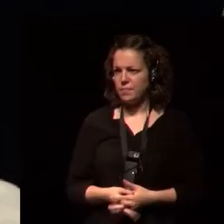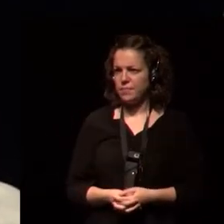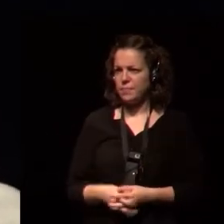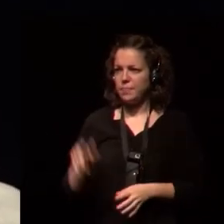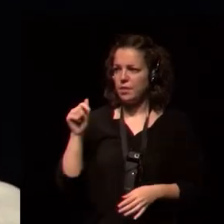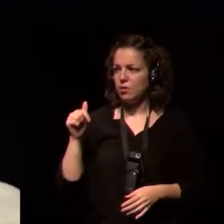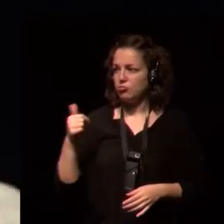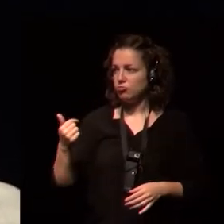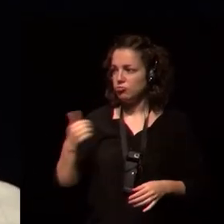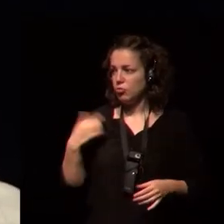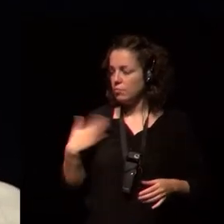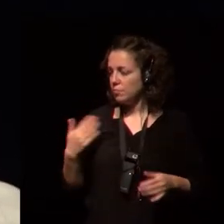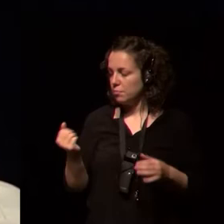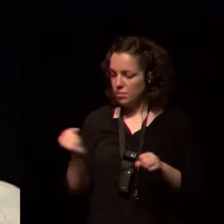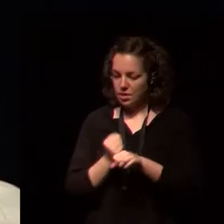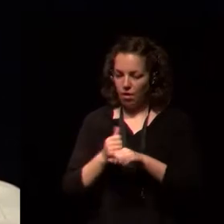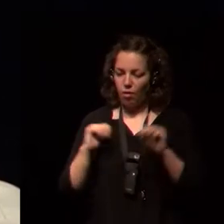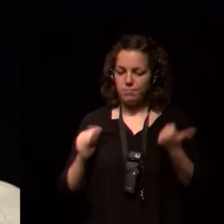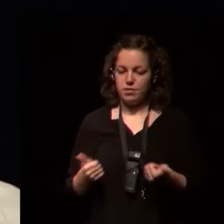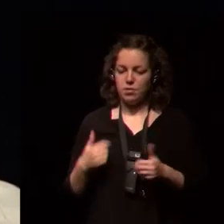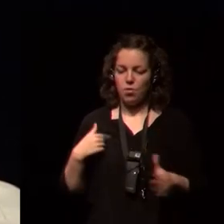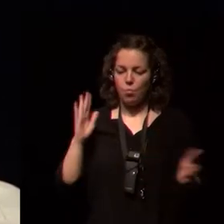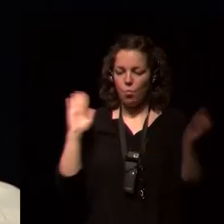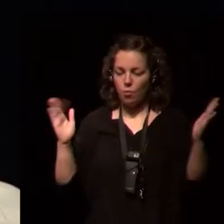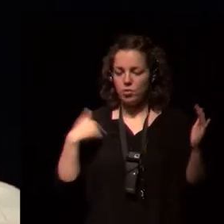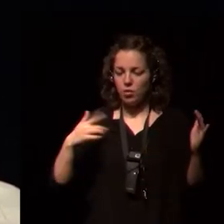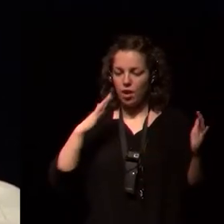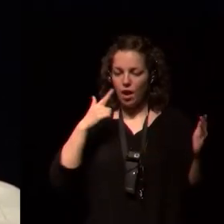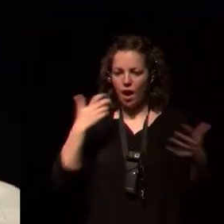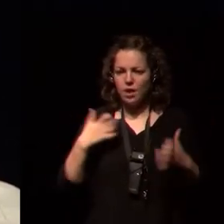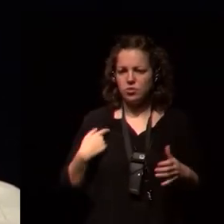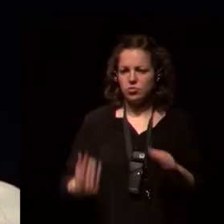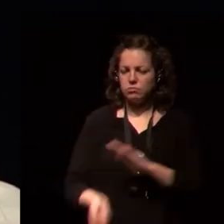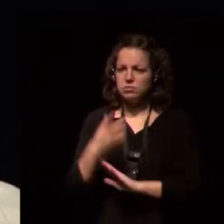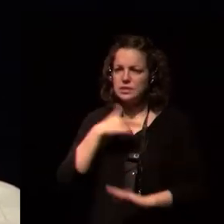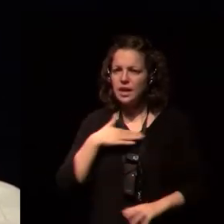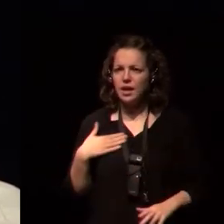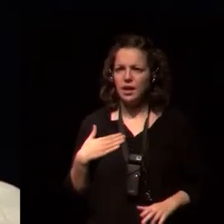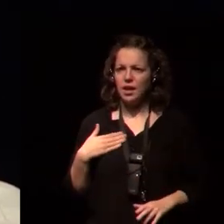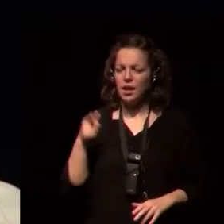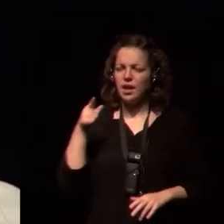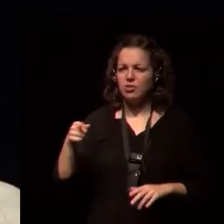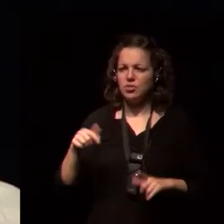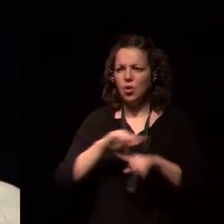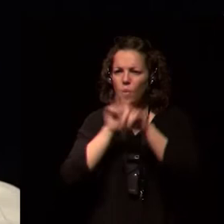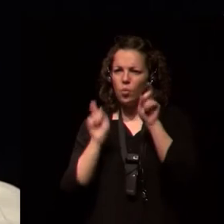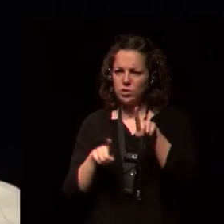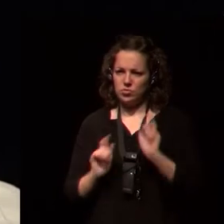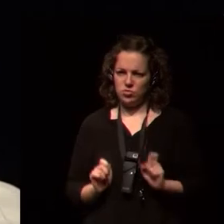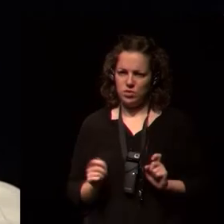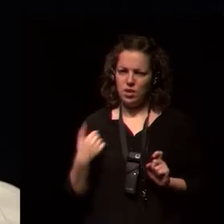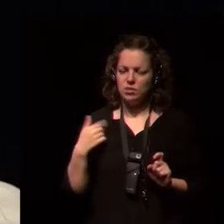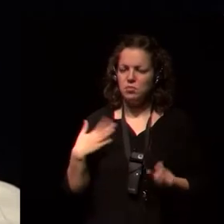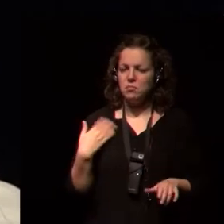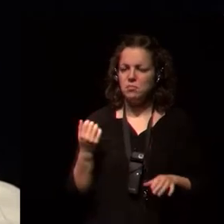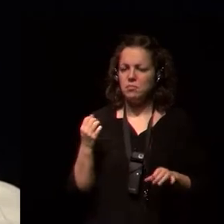Yo inicié mi trabajo en un momento en el que el arte que yo quería crear de alguna manera cuestionaba eso. Eso era su